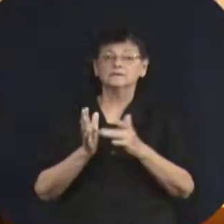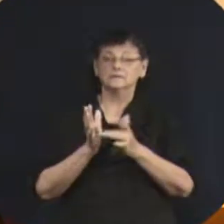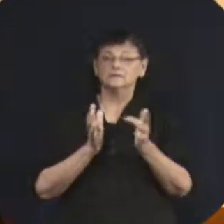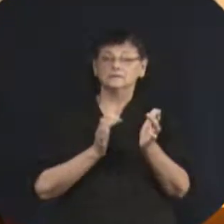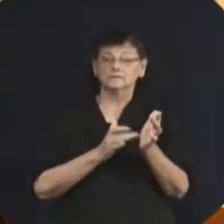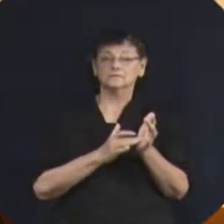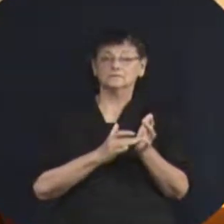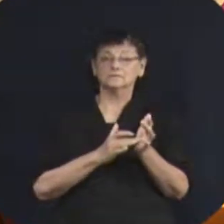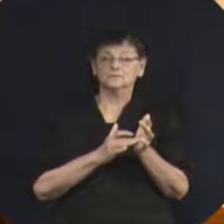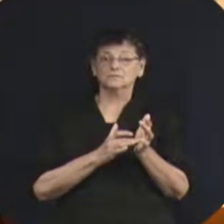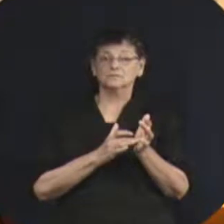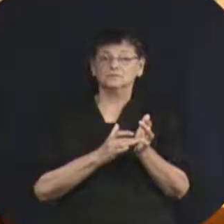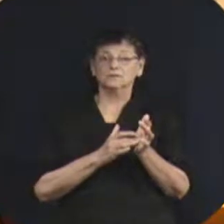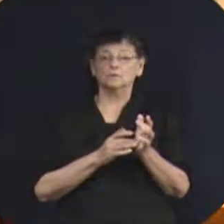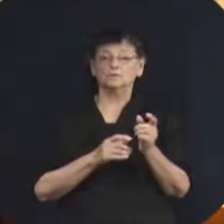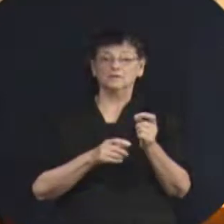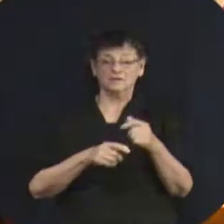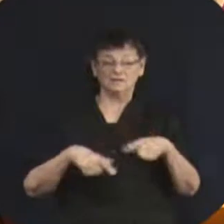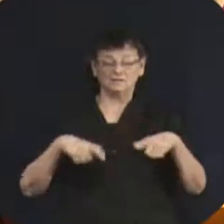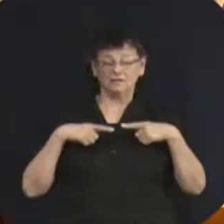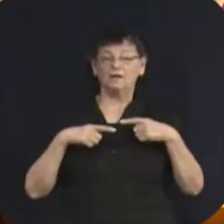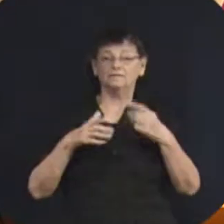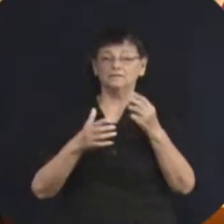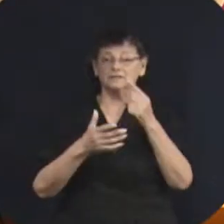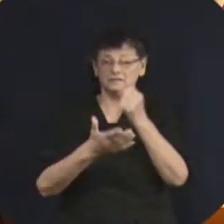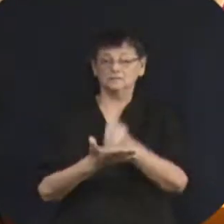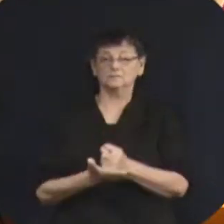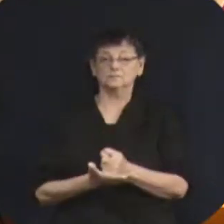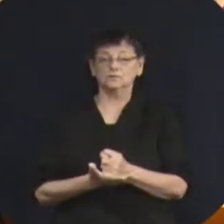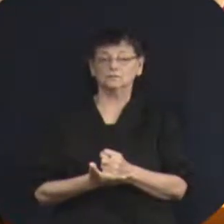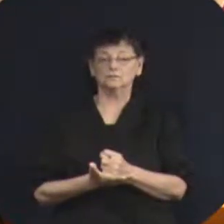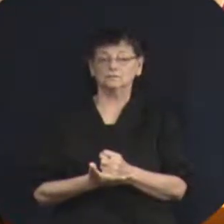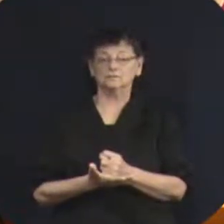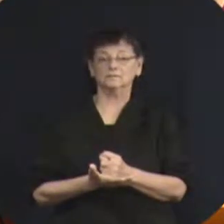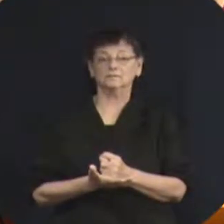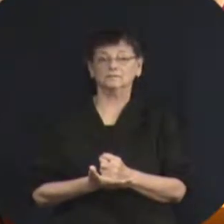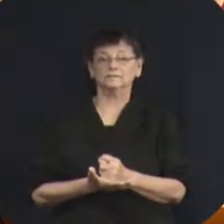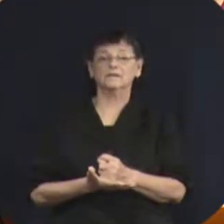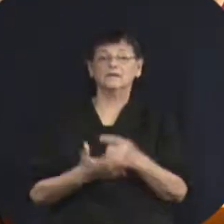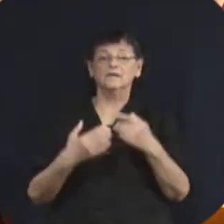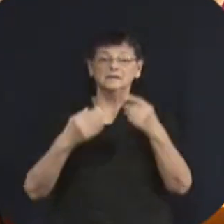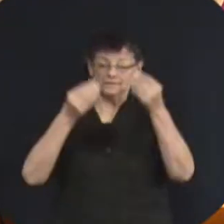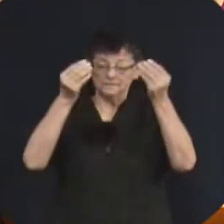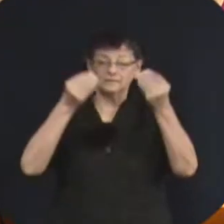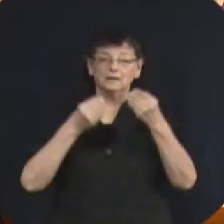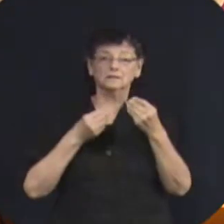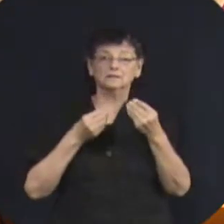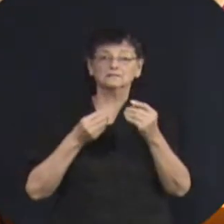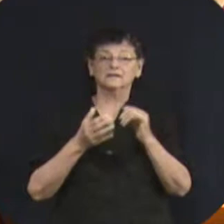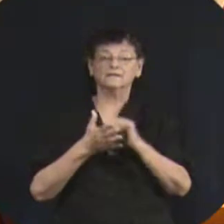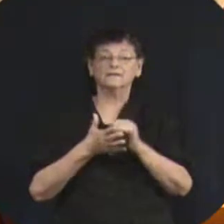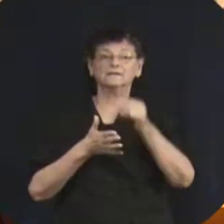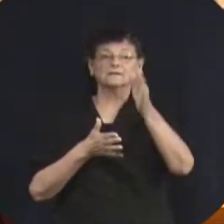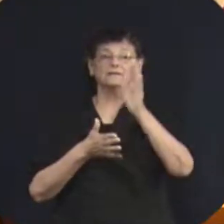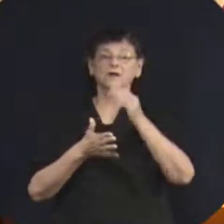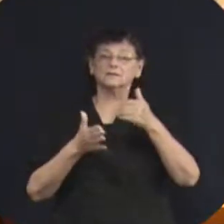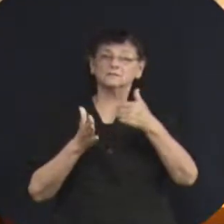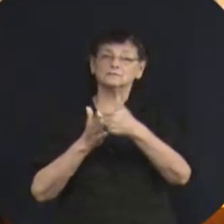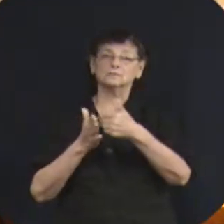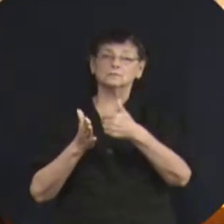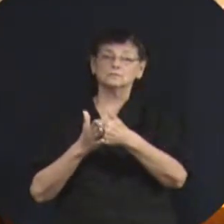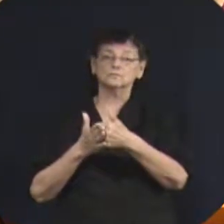Jesús, con su propia vida y testimonio, nos dirá que Dios está